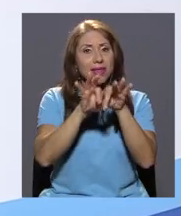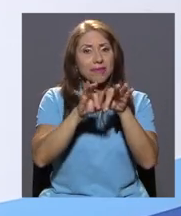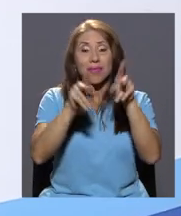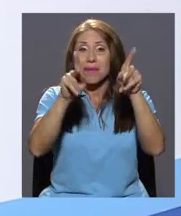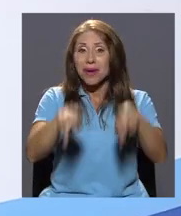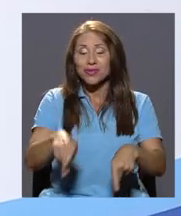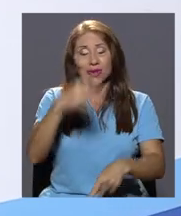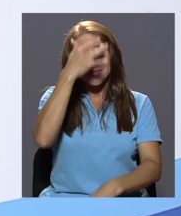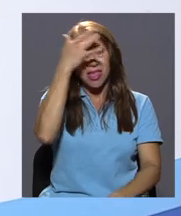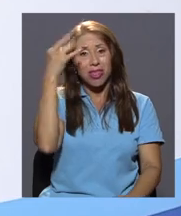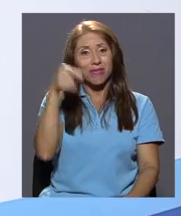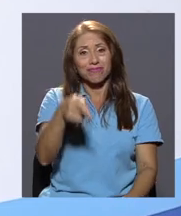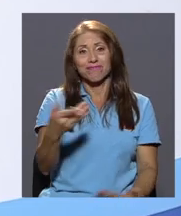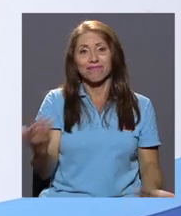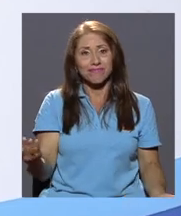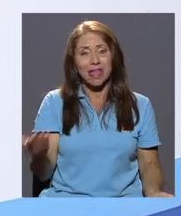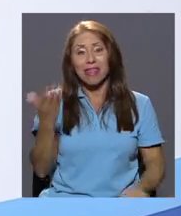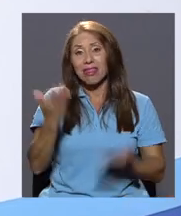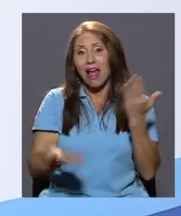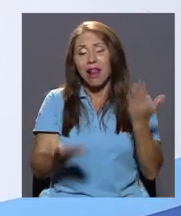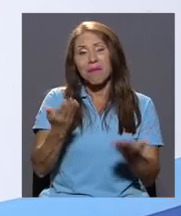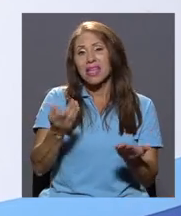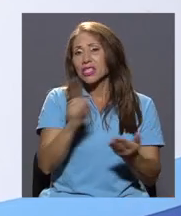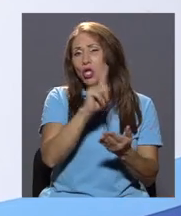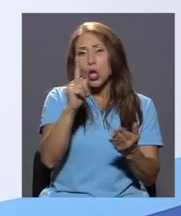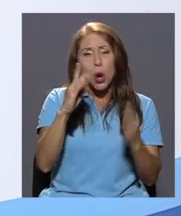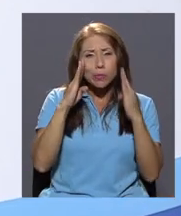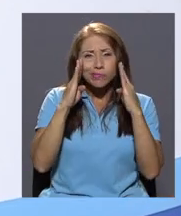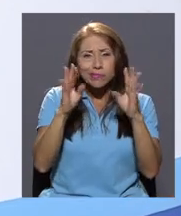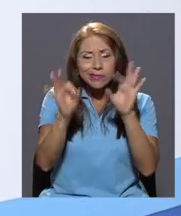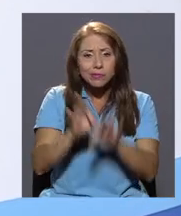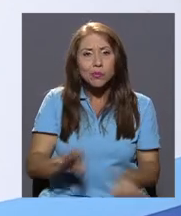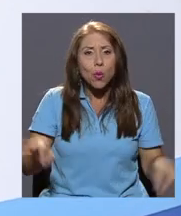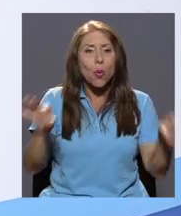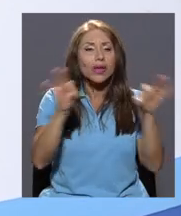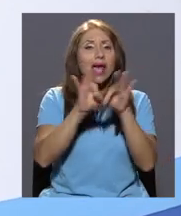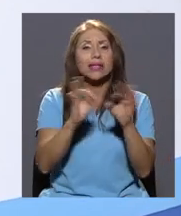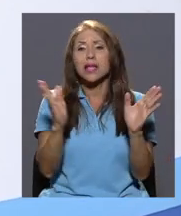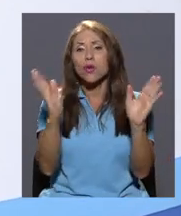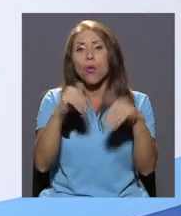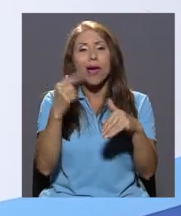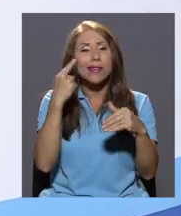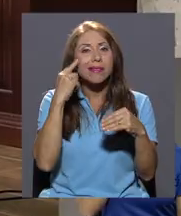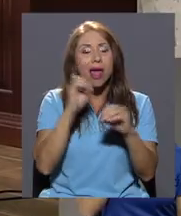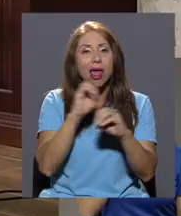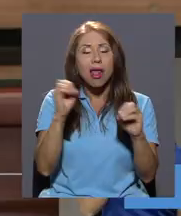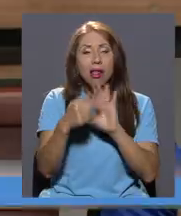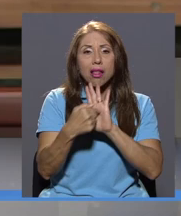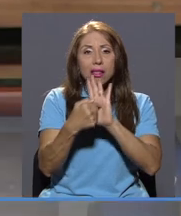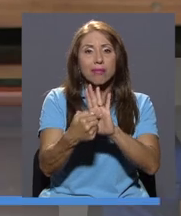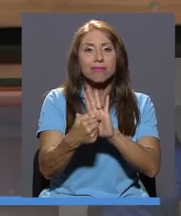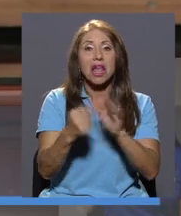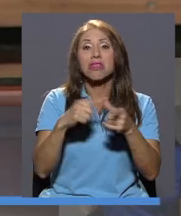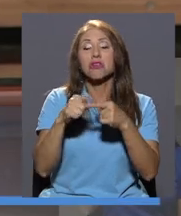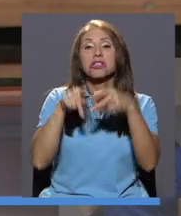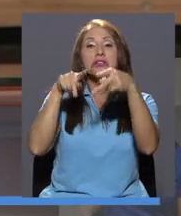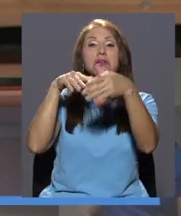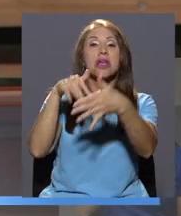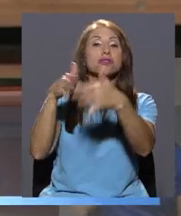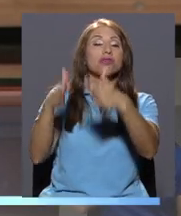personas han olvidado bastante esto, tal vez no se le ha dado la suficiente importancia o visibilidad y la población estudiantil solamente ha dejado esto a un lado